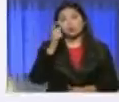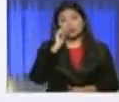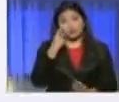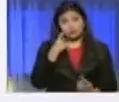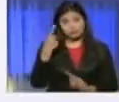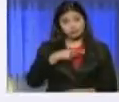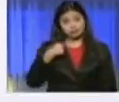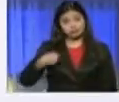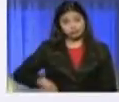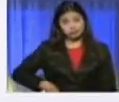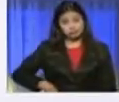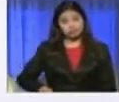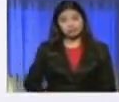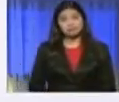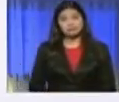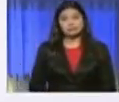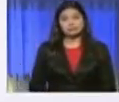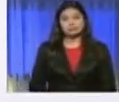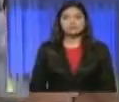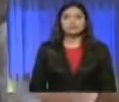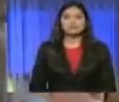Ye.